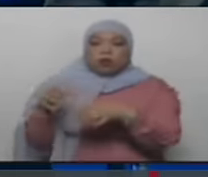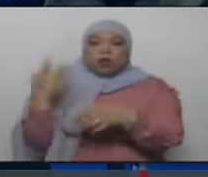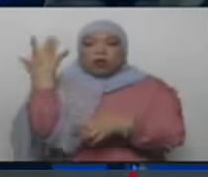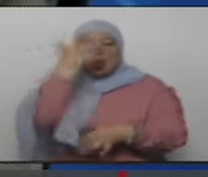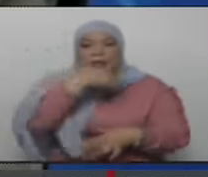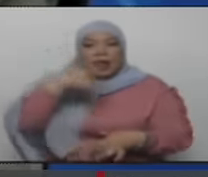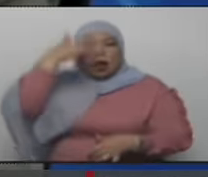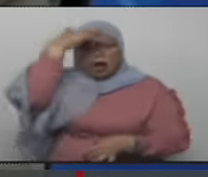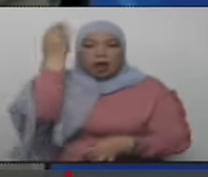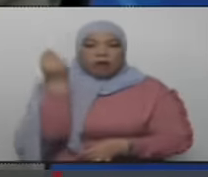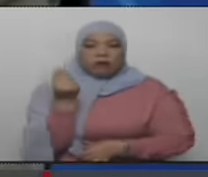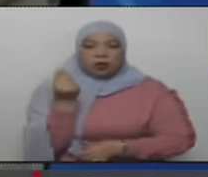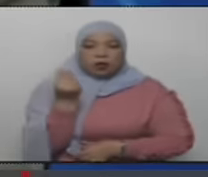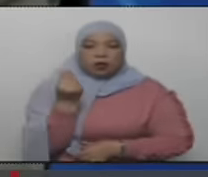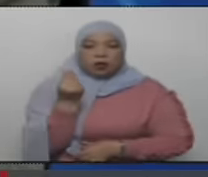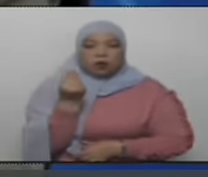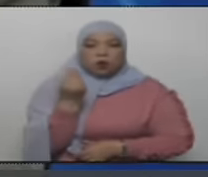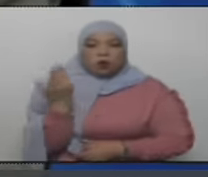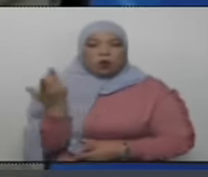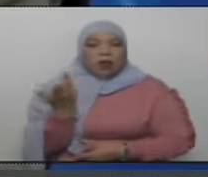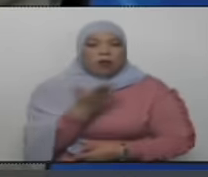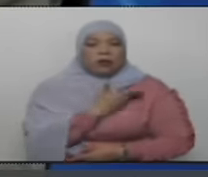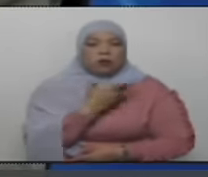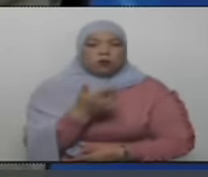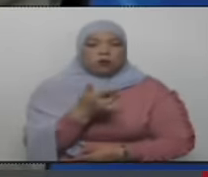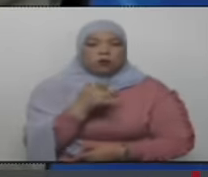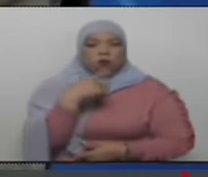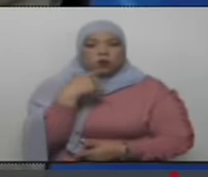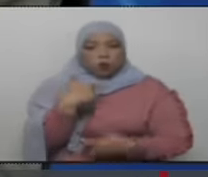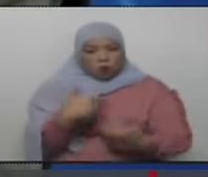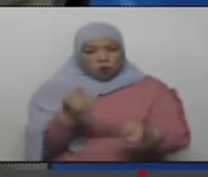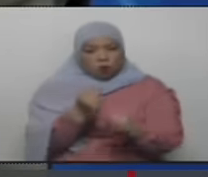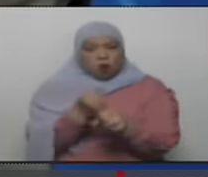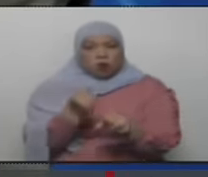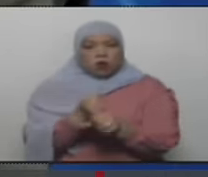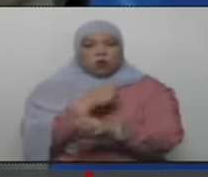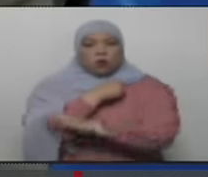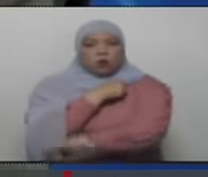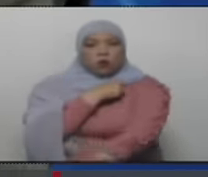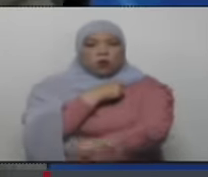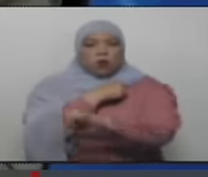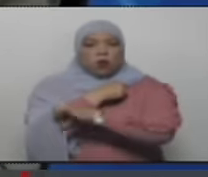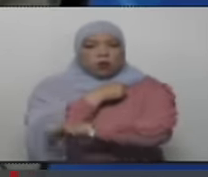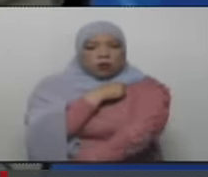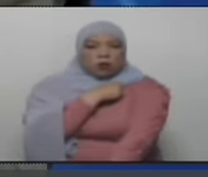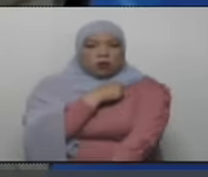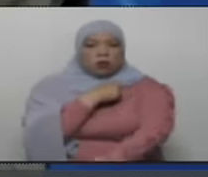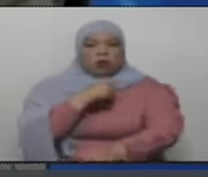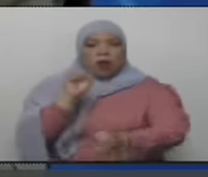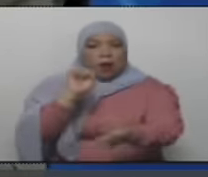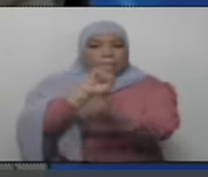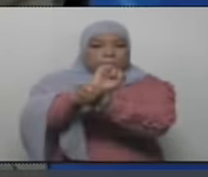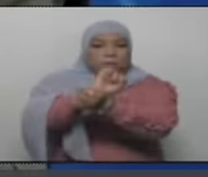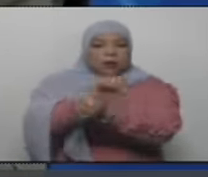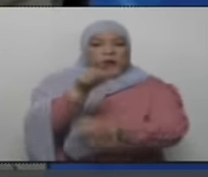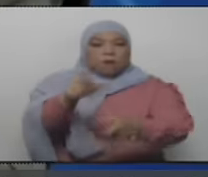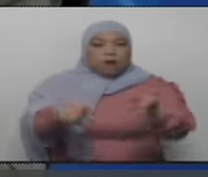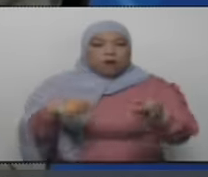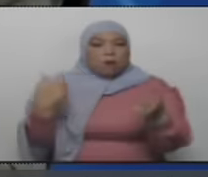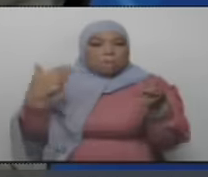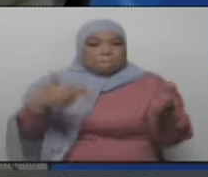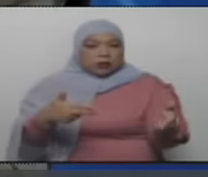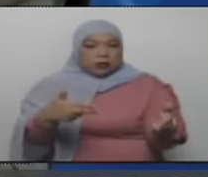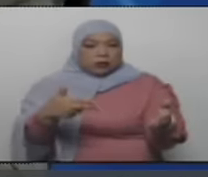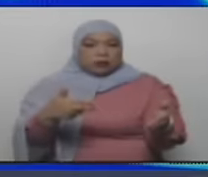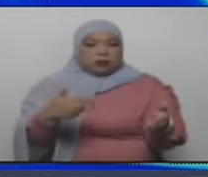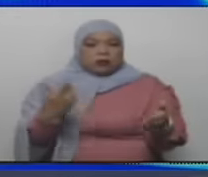Bengasi, y lo primero que hicieron fue abrir las puertas de las dos grandes cárceles de Bengasi, armar a los delincuentes